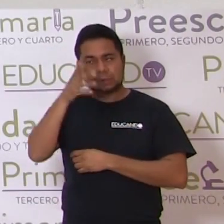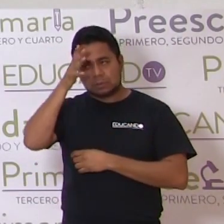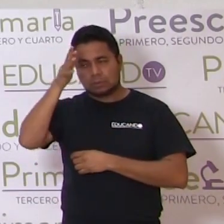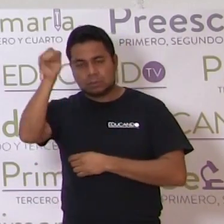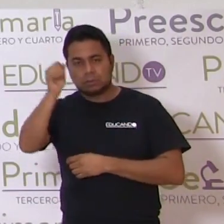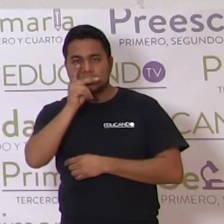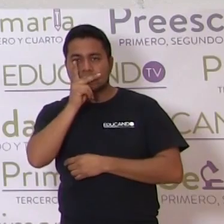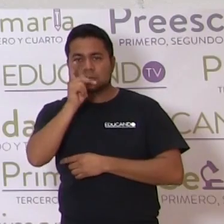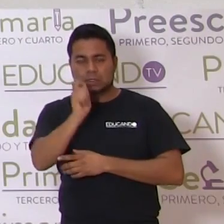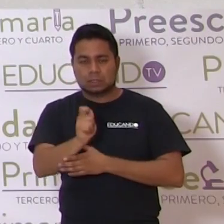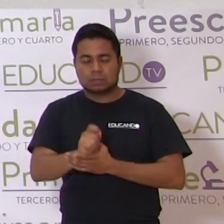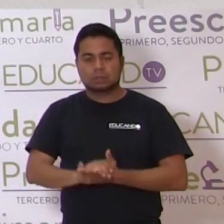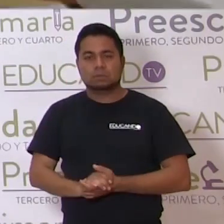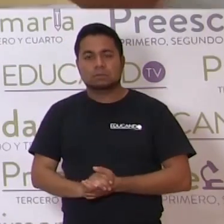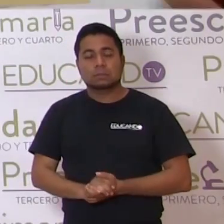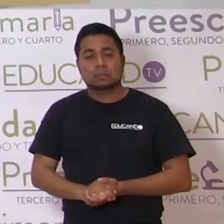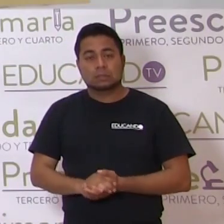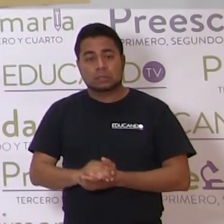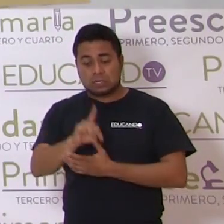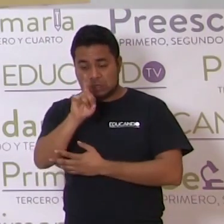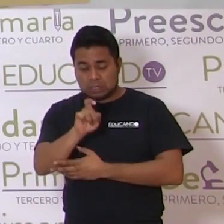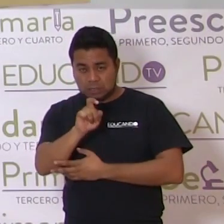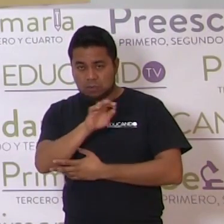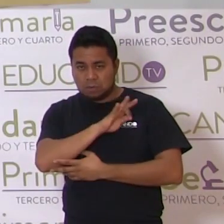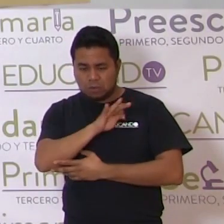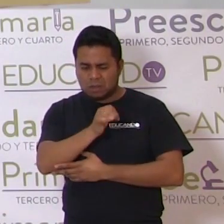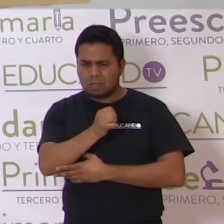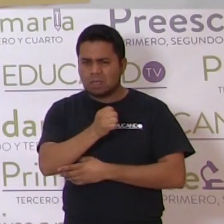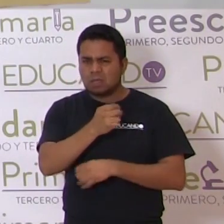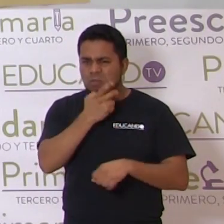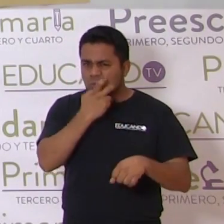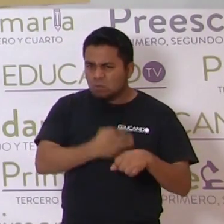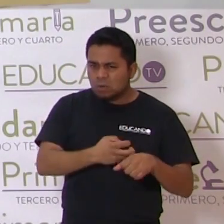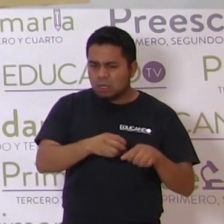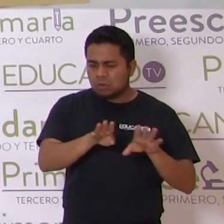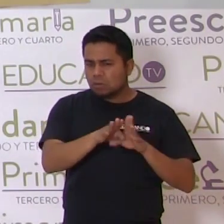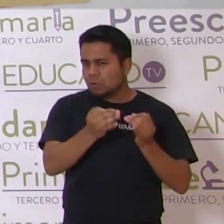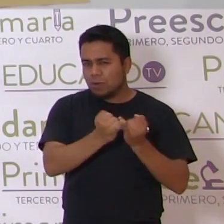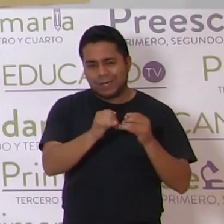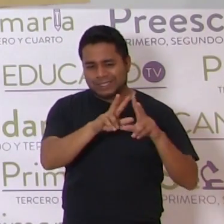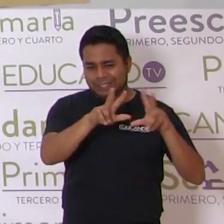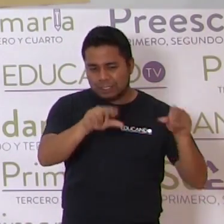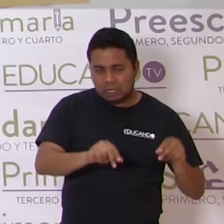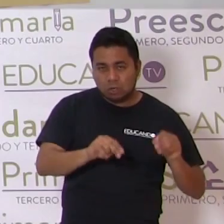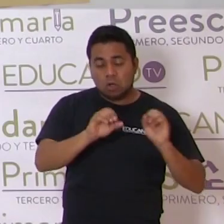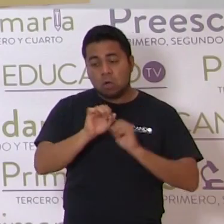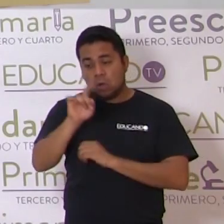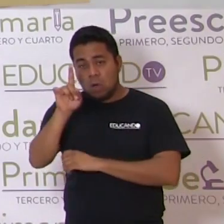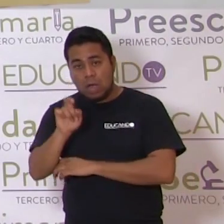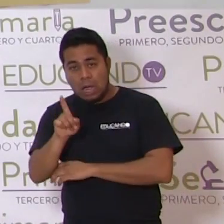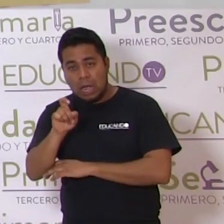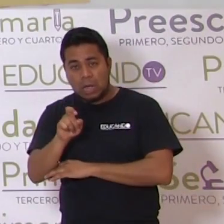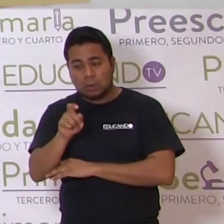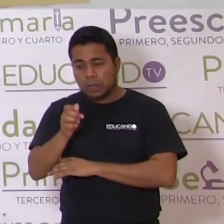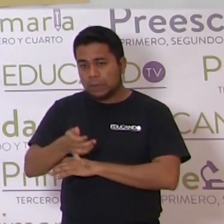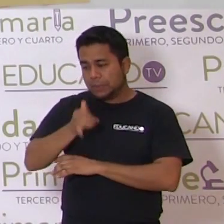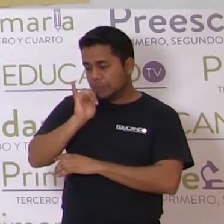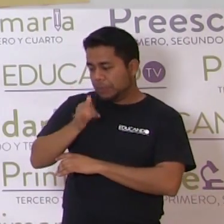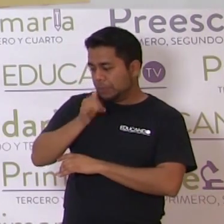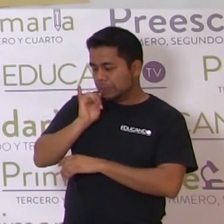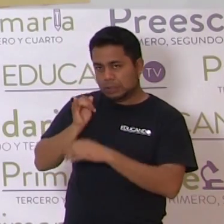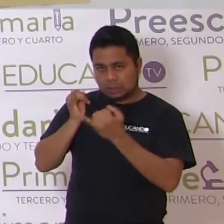conceptual, el agua puede estar en estado sólido, como hielo, en estado líquido, como la